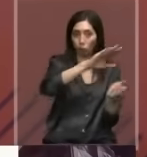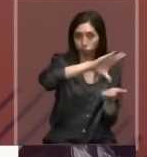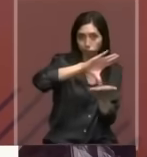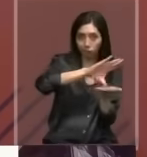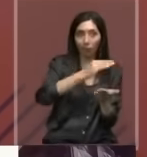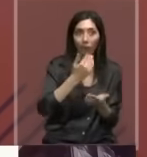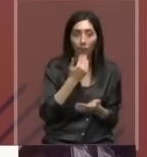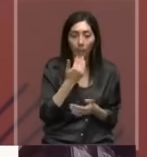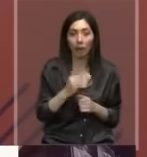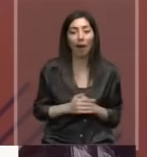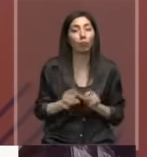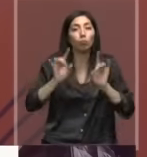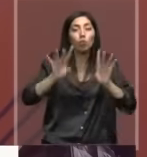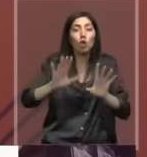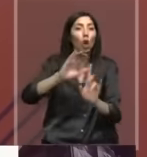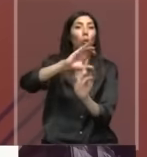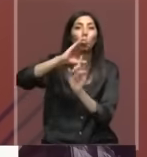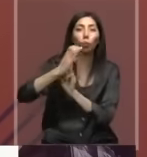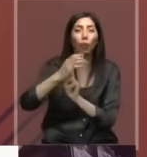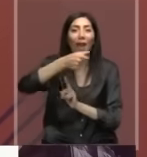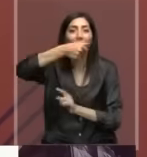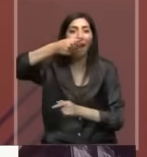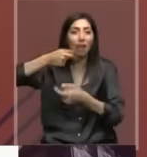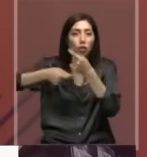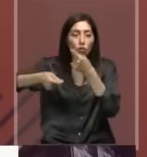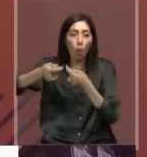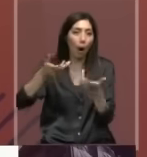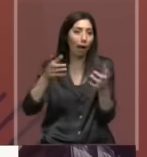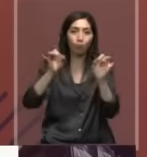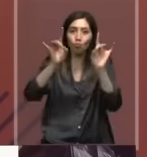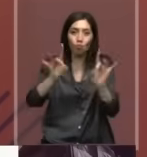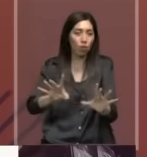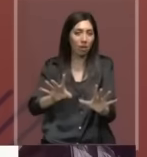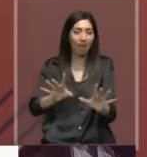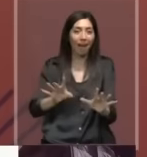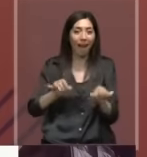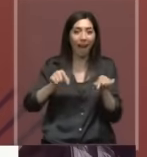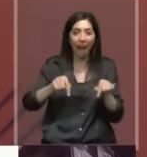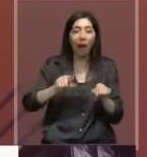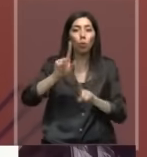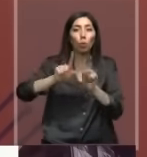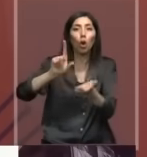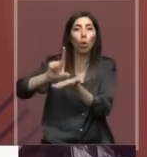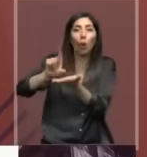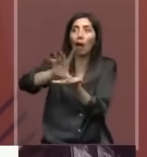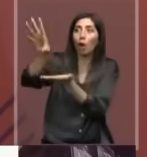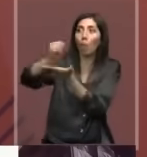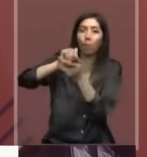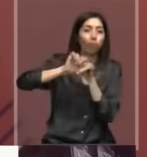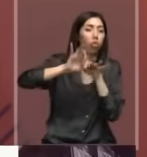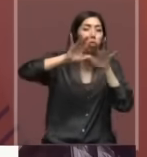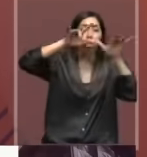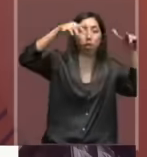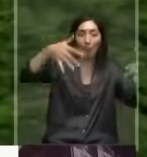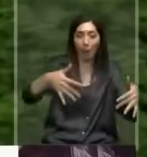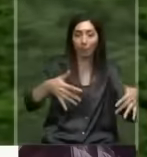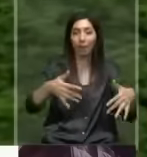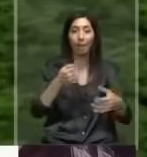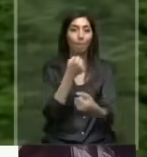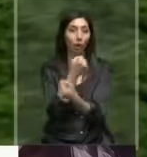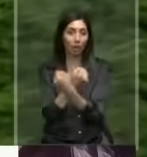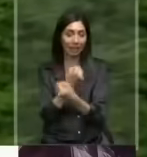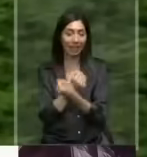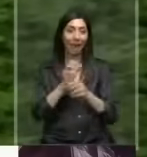que es la cultura narcocriminal que se está radicando en algunas zonas y que la policía en este caso, en conjunto con la